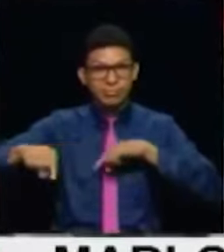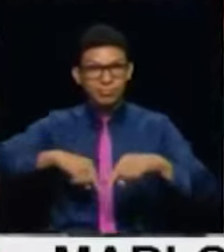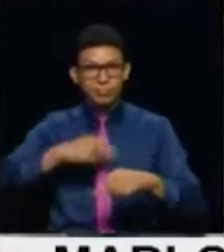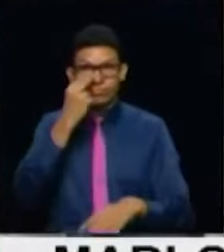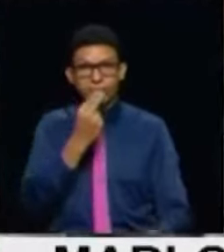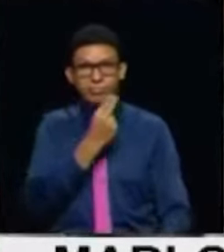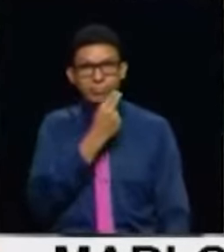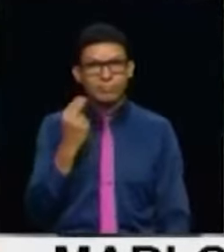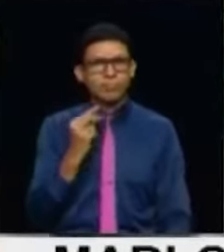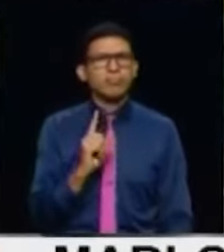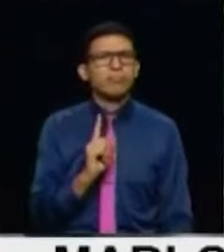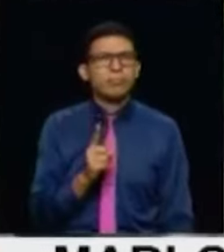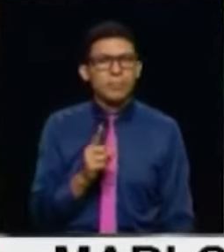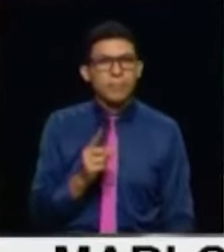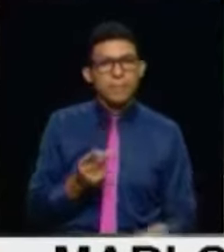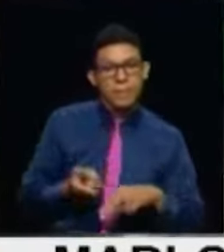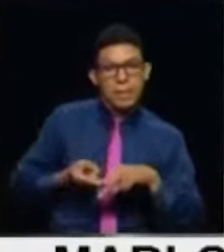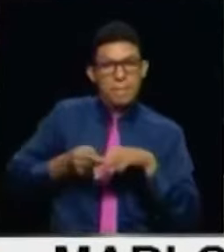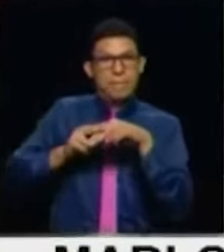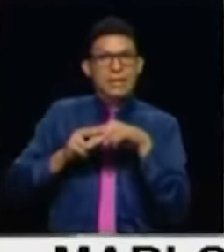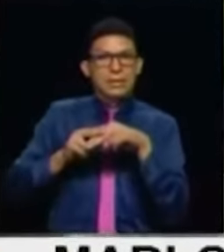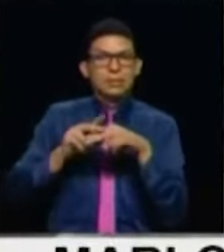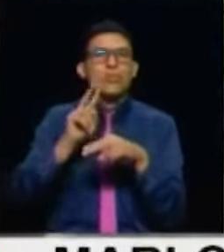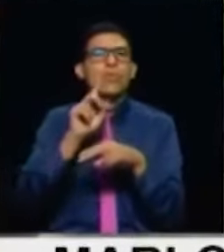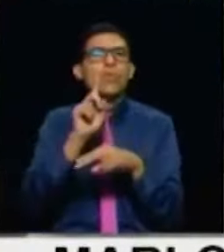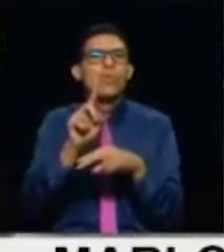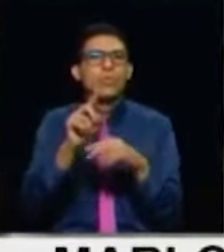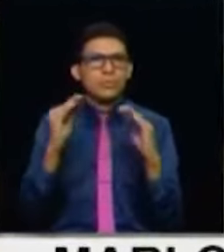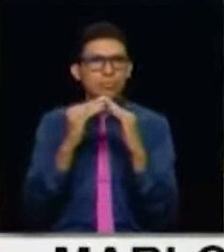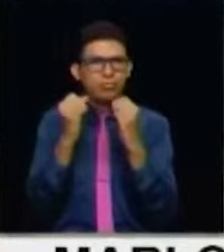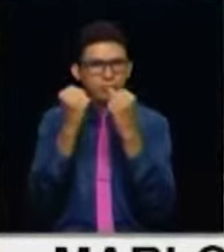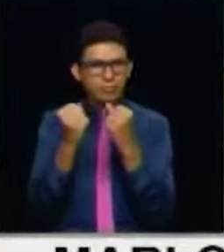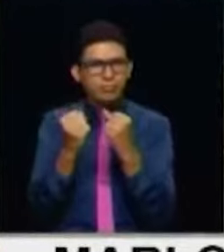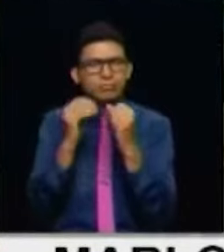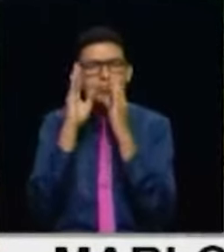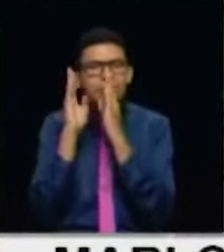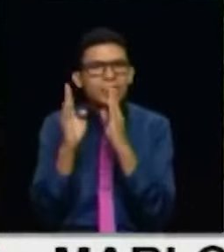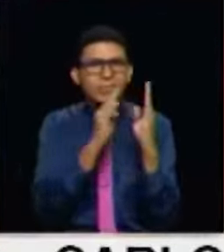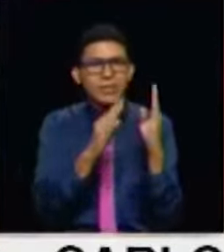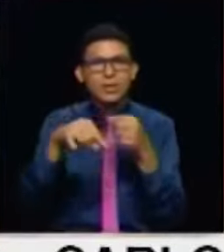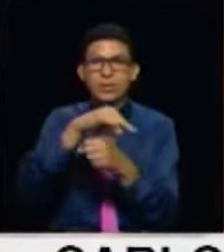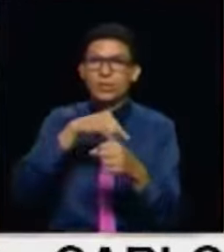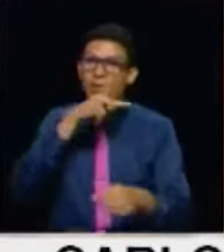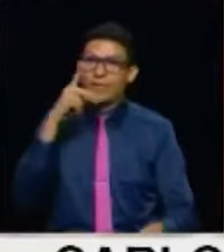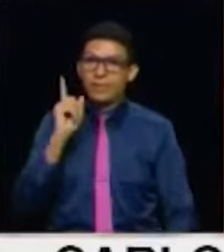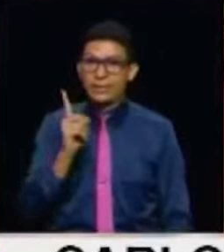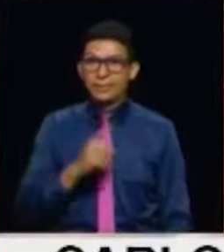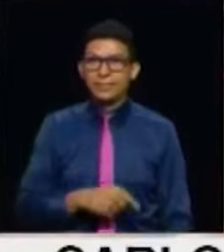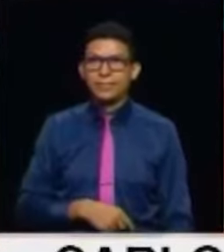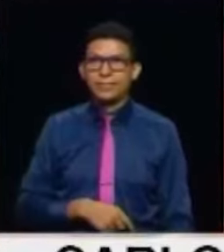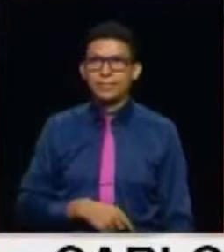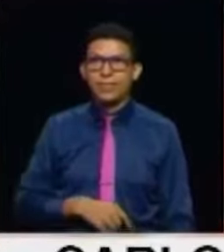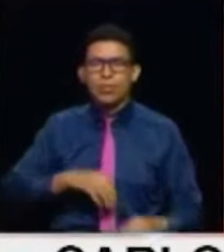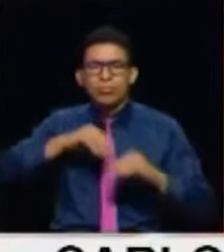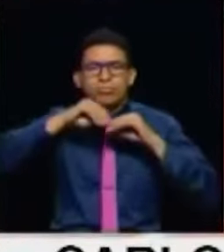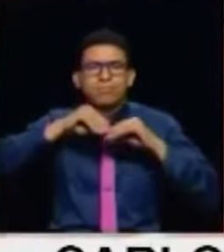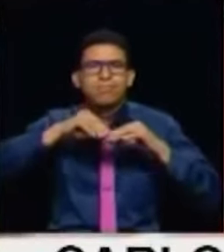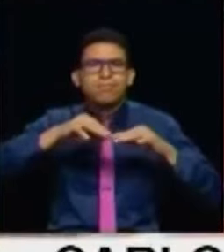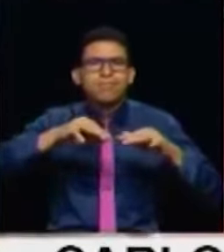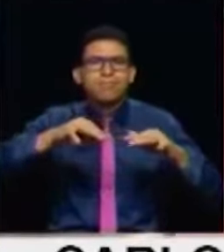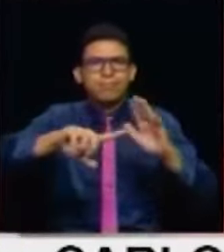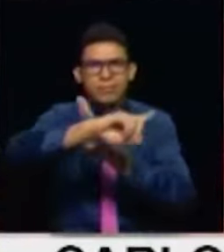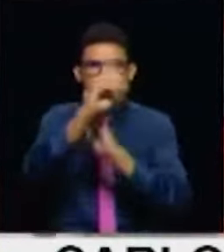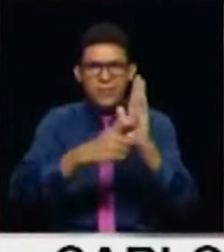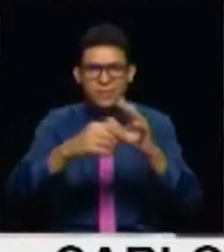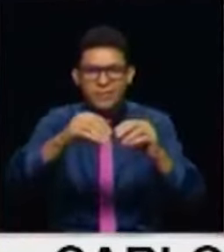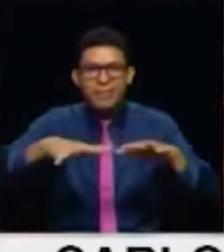comprometiera a que incrementará una comisaría más para atender a la zona rural, para dar una cobertura total en los